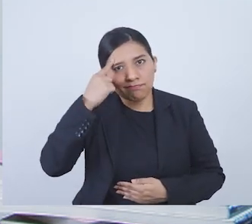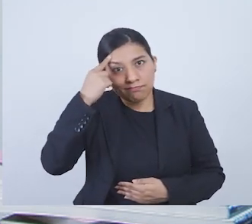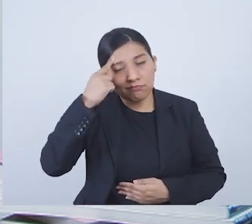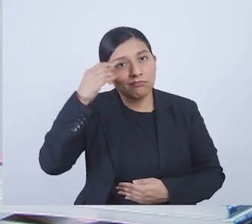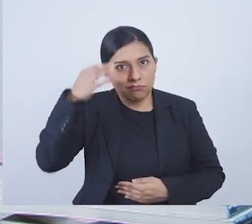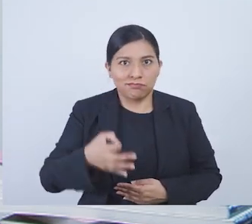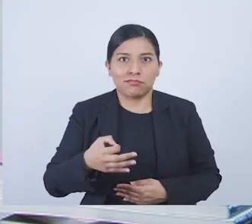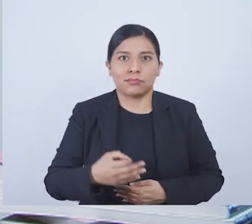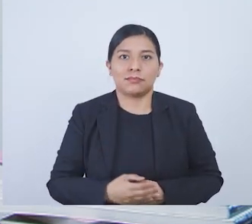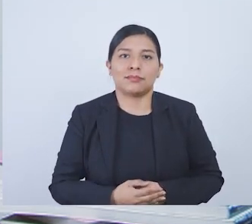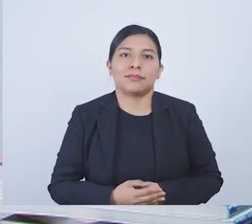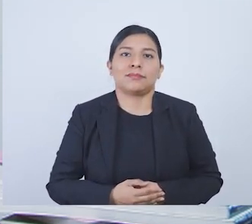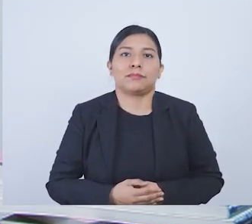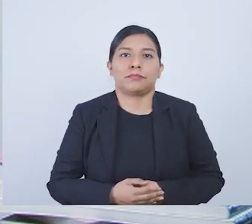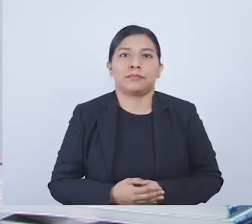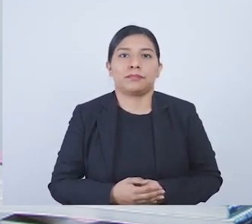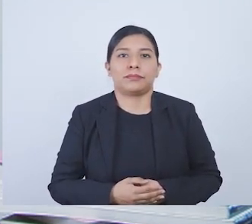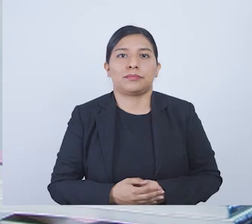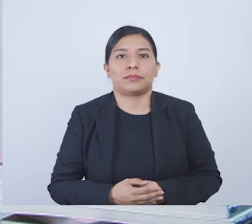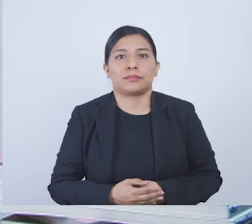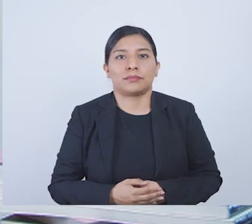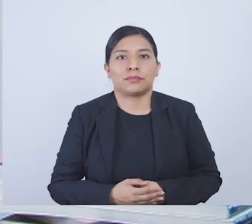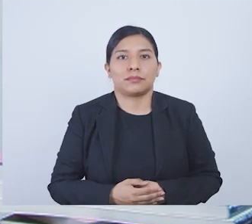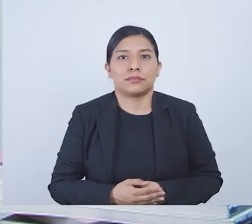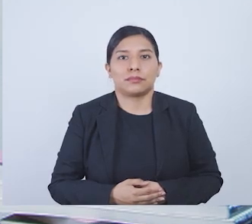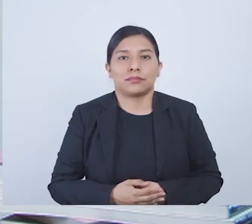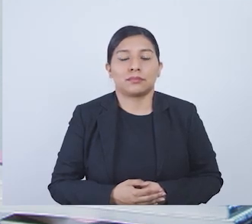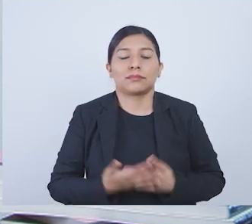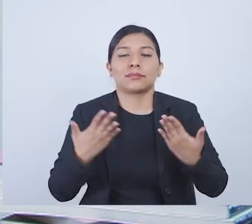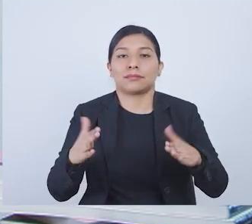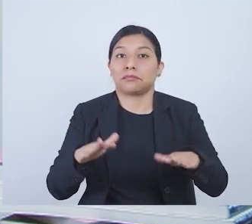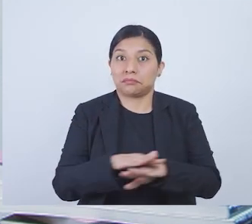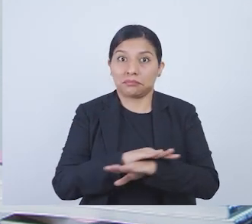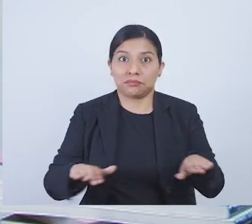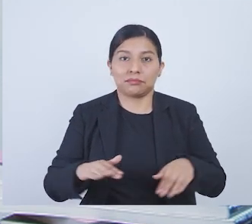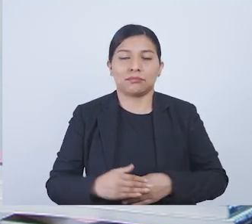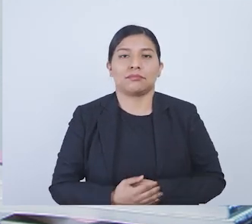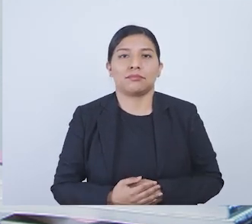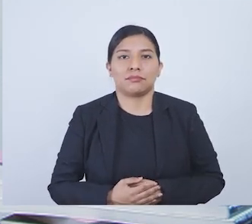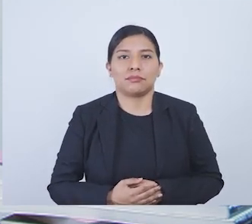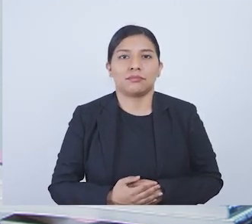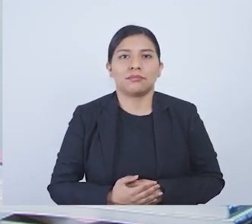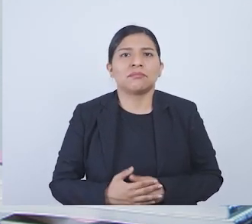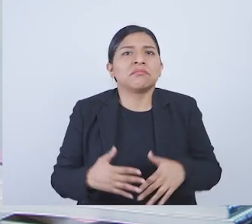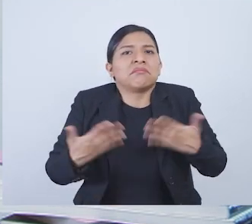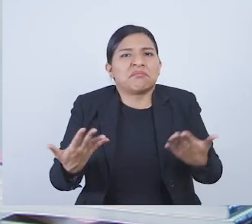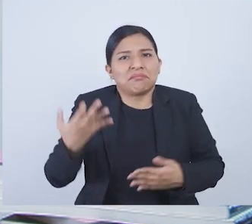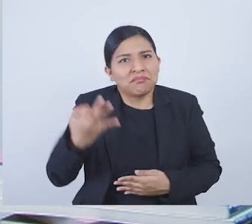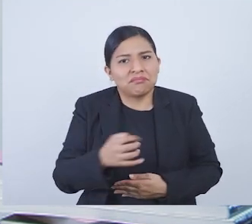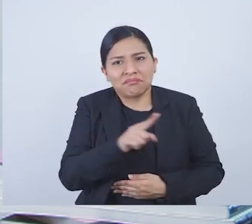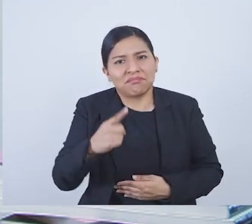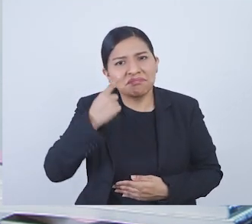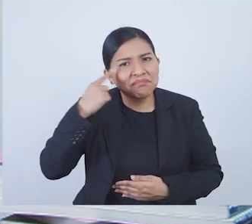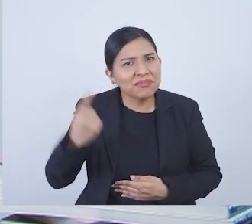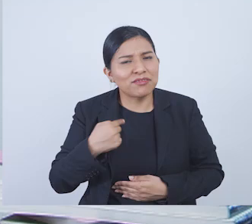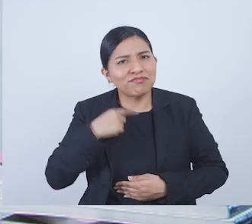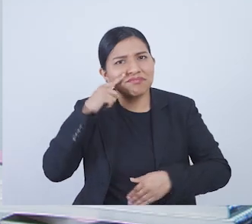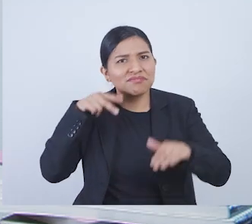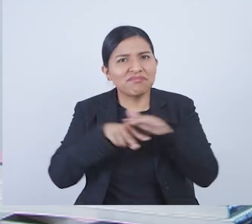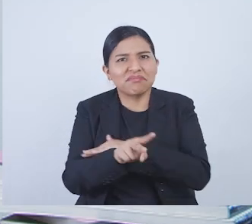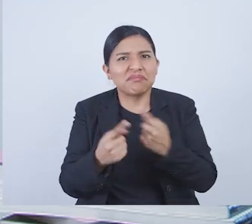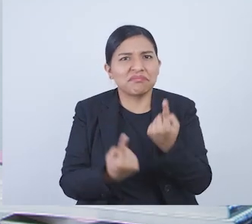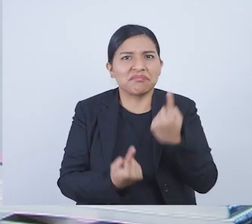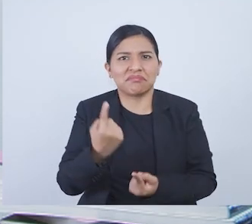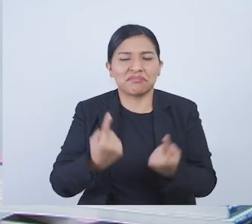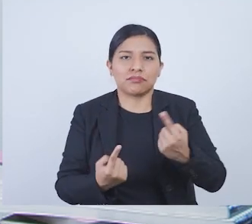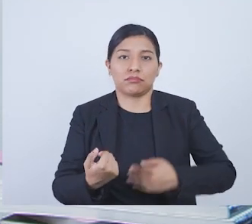día enfrentamos. Y finalizar, pues, qué es lo que se debe buscar y qué proyecciones.